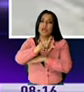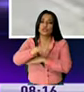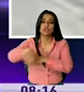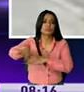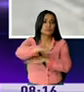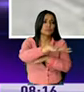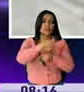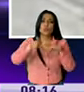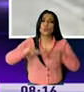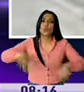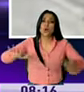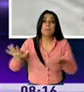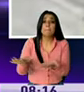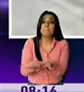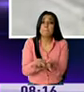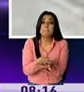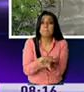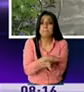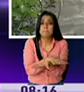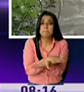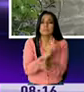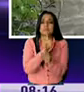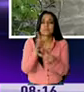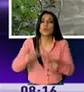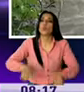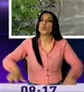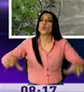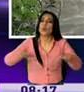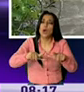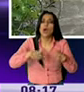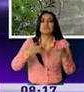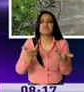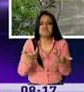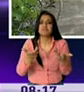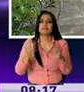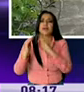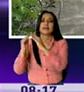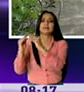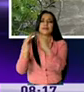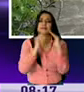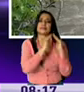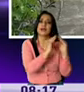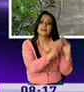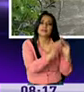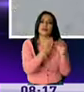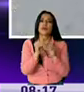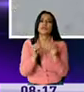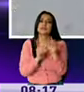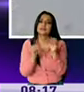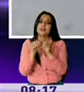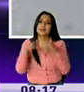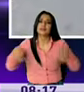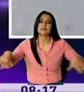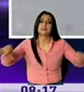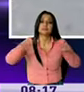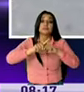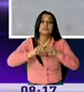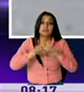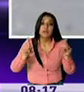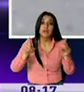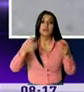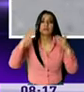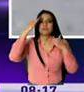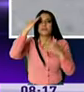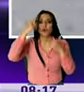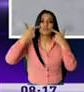donde, primero, hay una zona residencial muy alta y también una zona de oficinas muy alta. Y no hay, pues, aparte de la